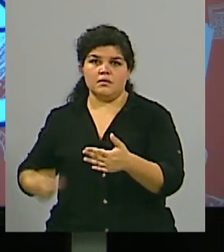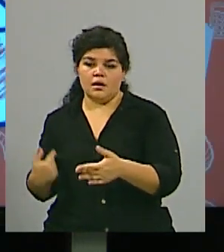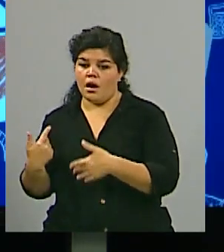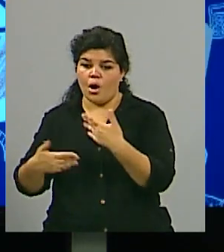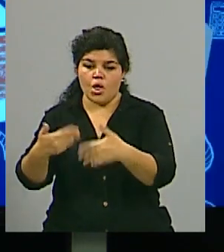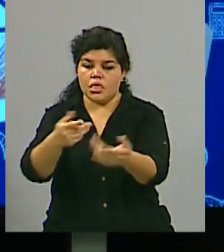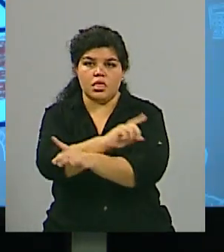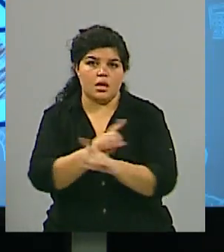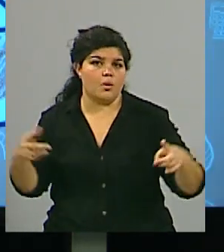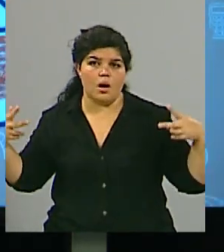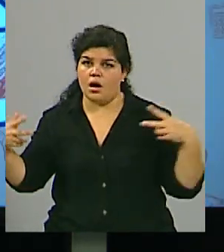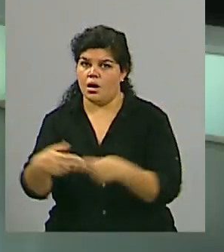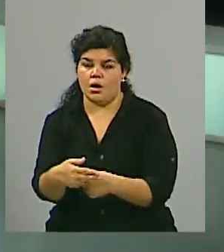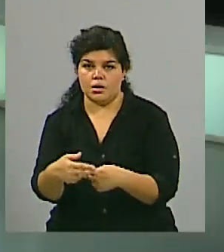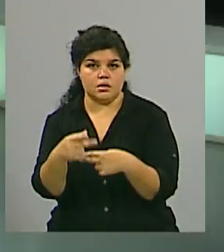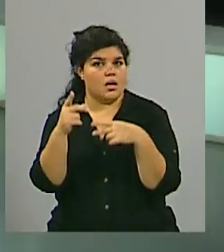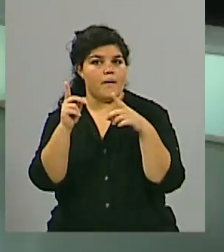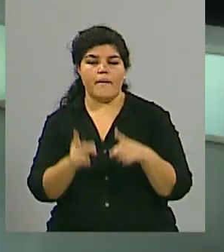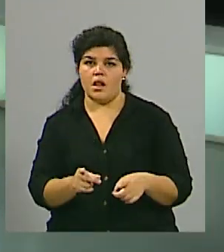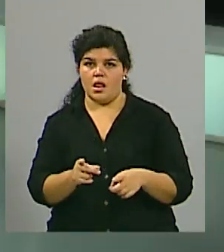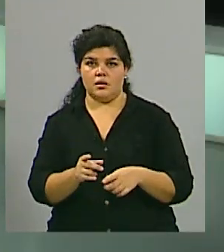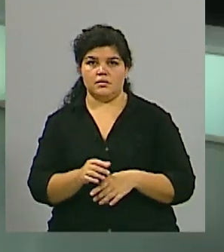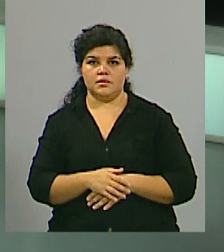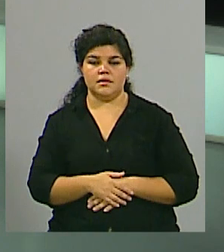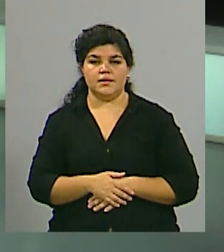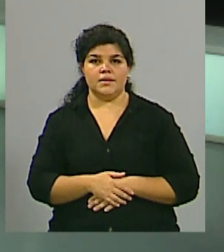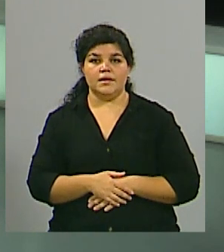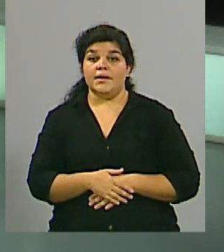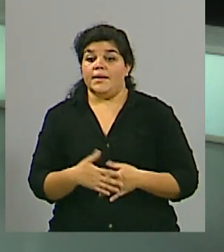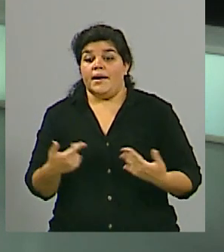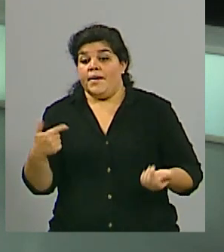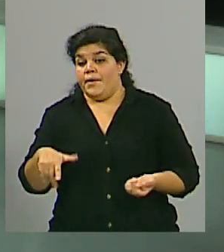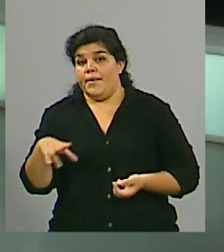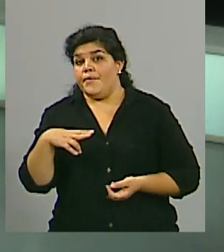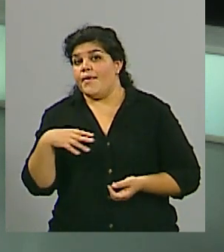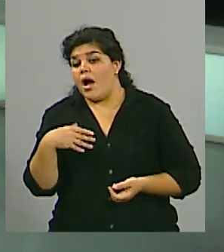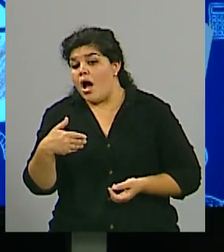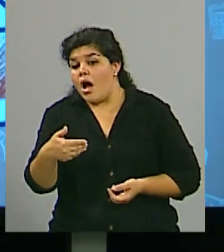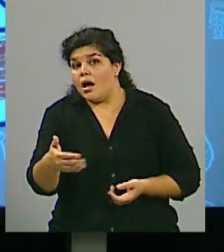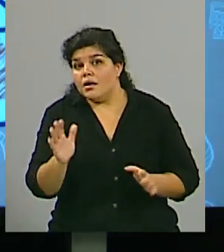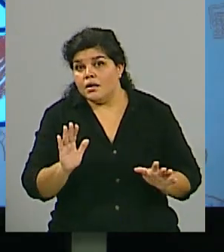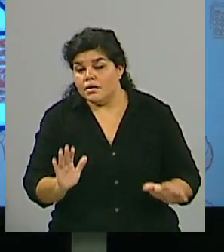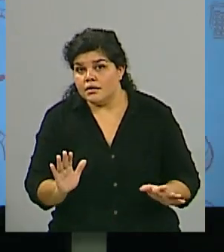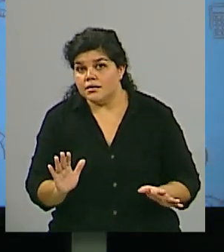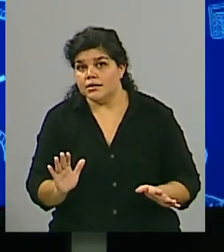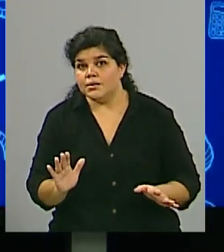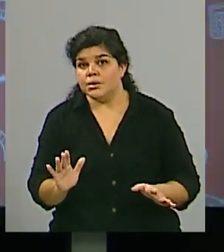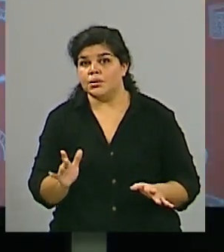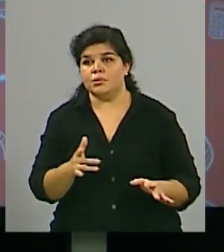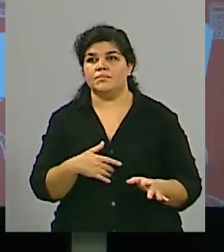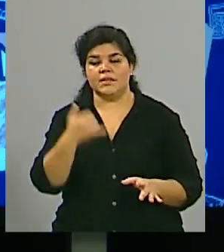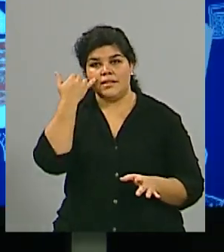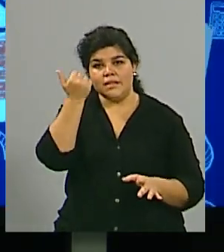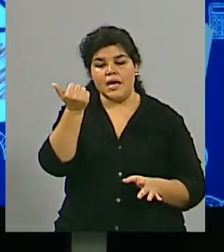su crecimiento económico en los términos que lo viene haciendo. Hay que ver si es que esa supuesta cooperación sur-sur que ha